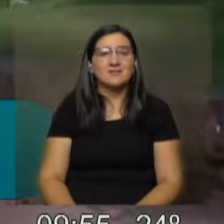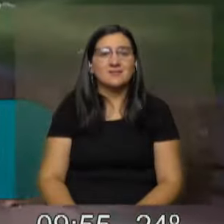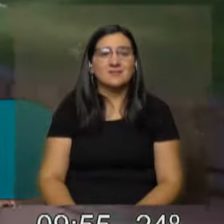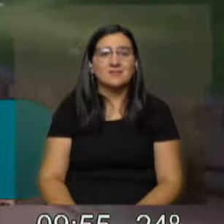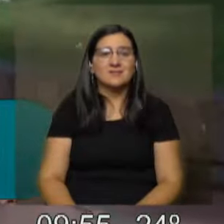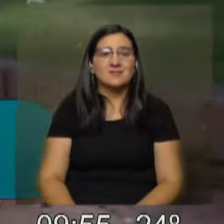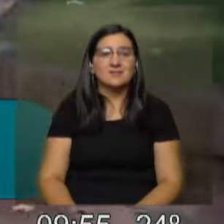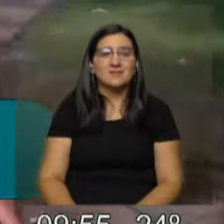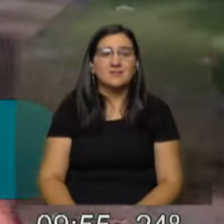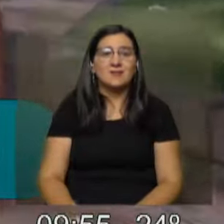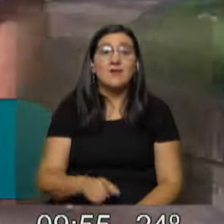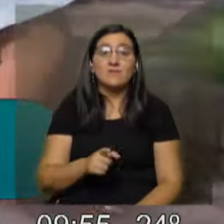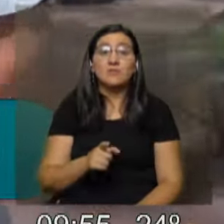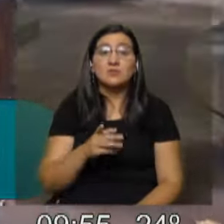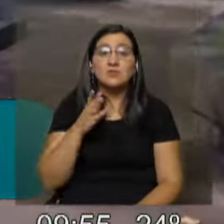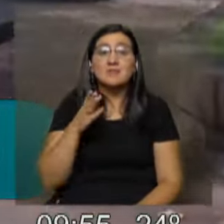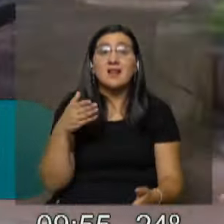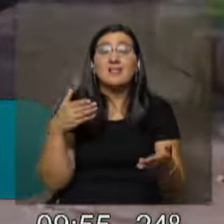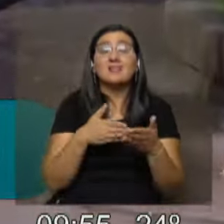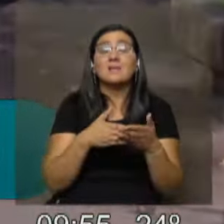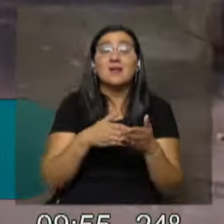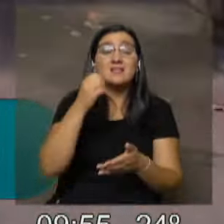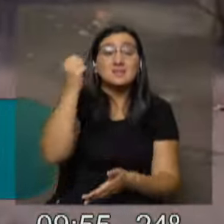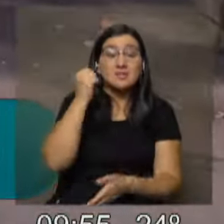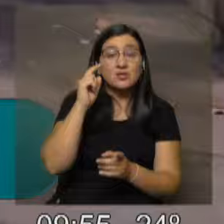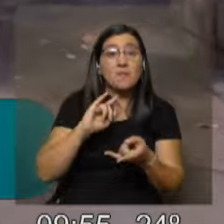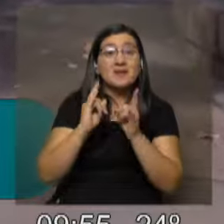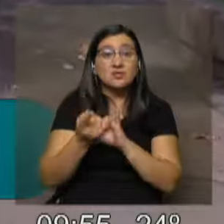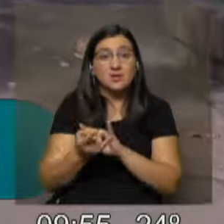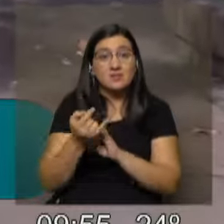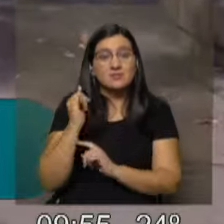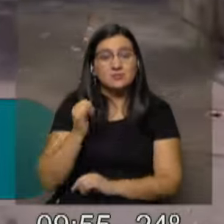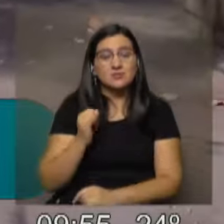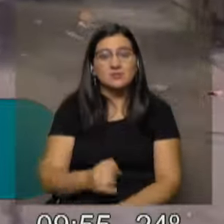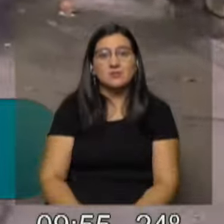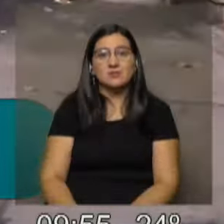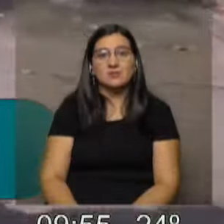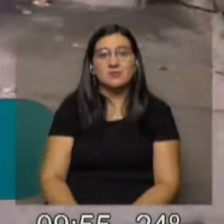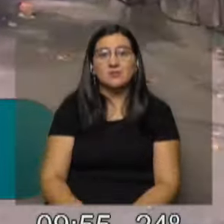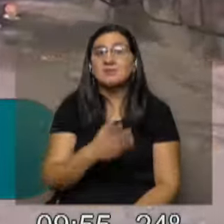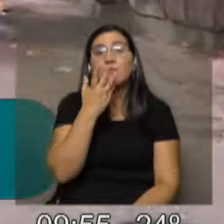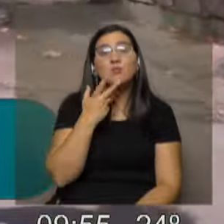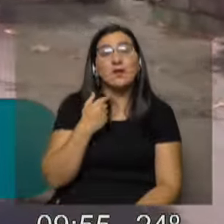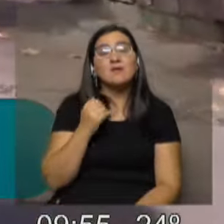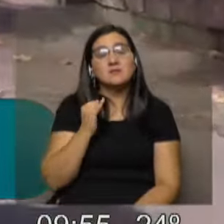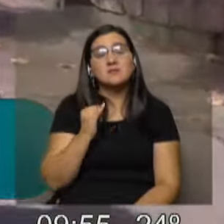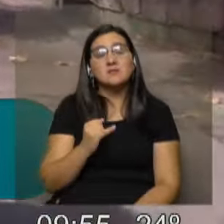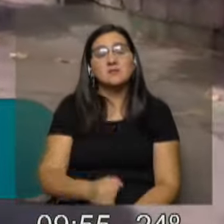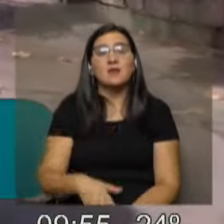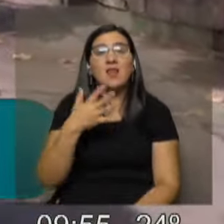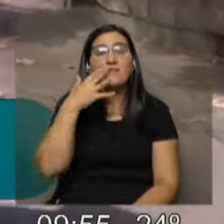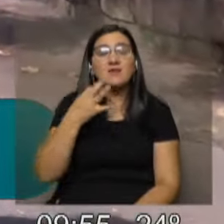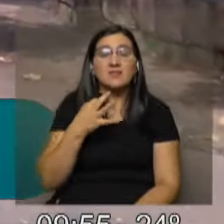Vamos a darle. Bueno, vos metías Terminal del Cerro, Palacio Legislativo, ese era tu recorrido, digamos, favorito, habitual. No, y habitual, porque la verdad,